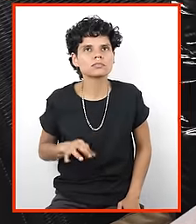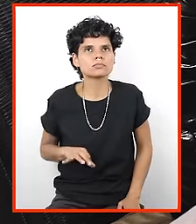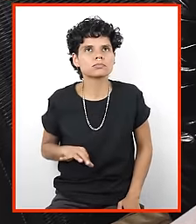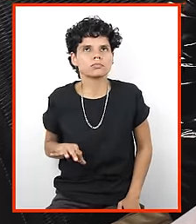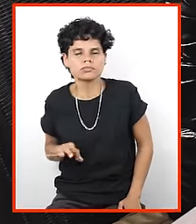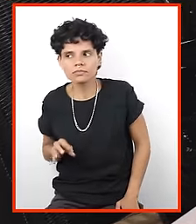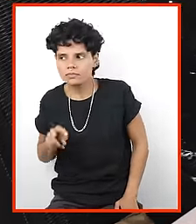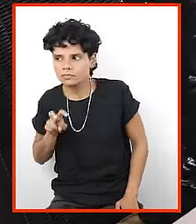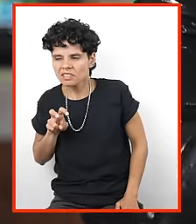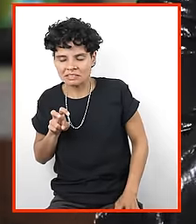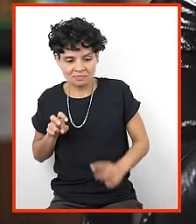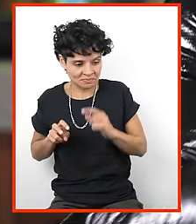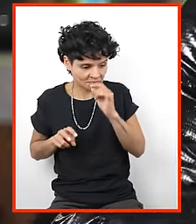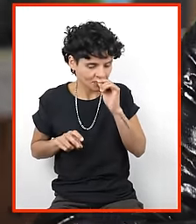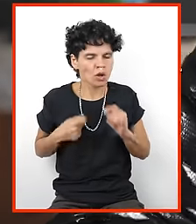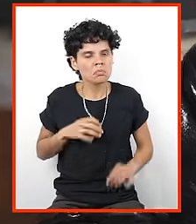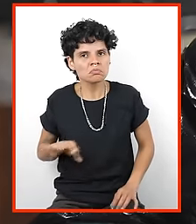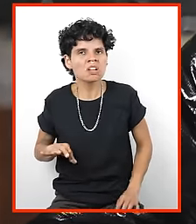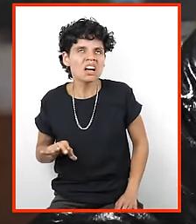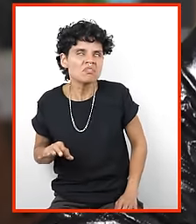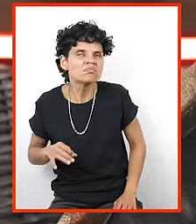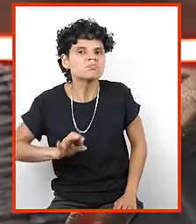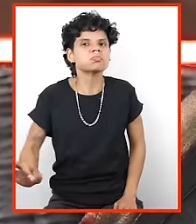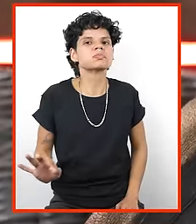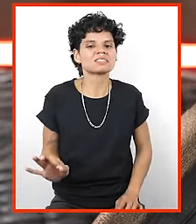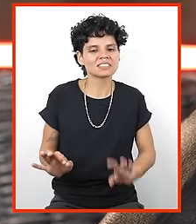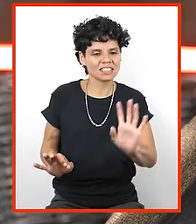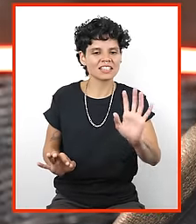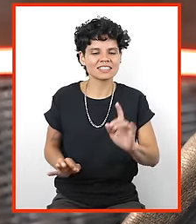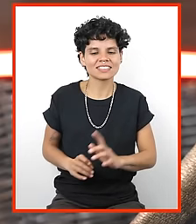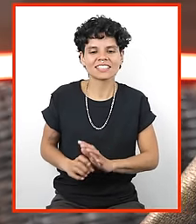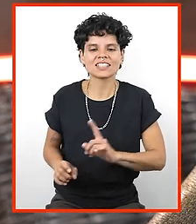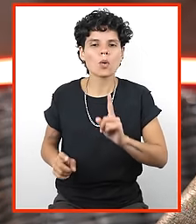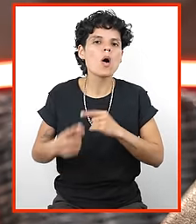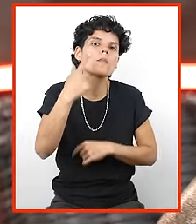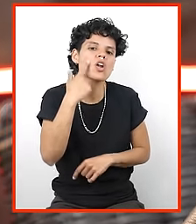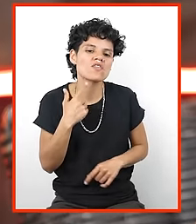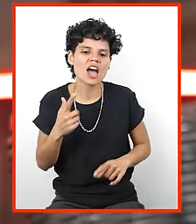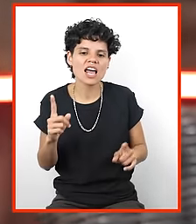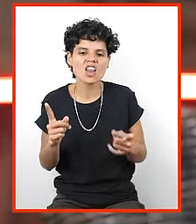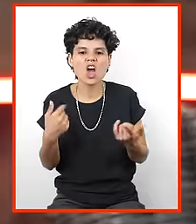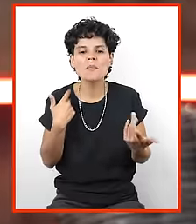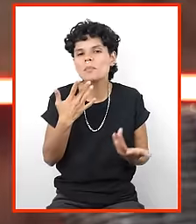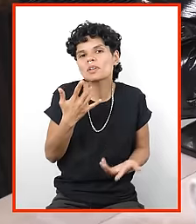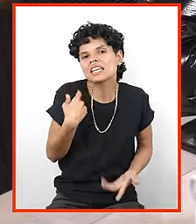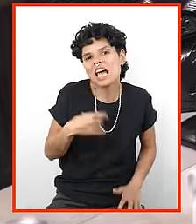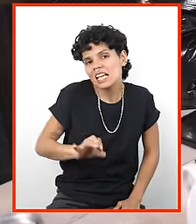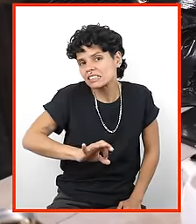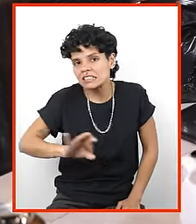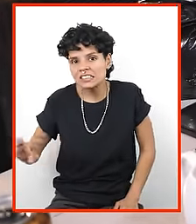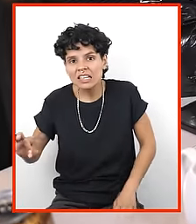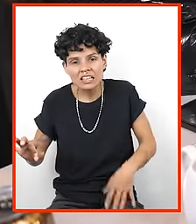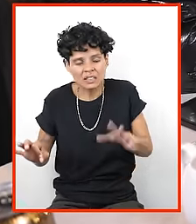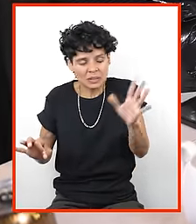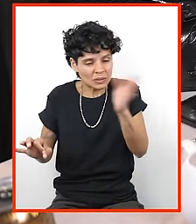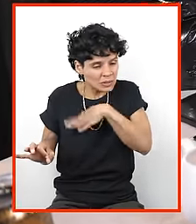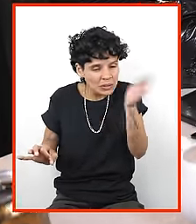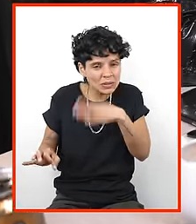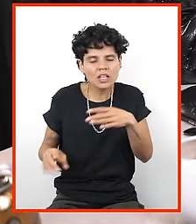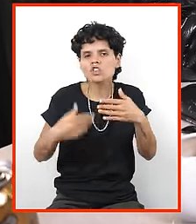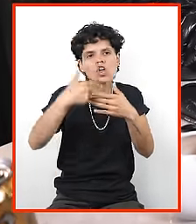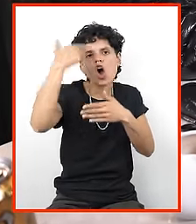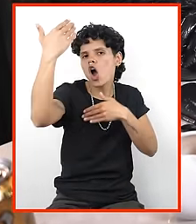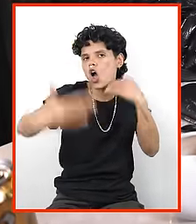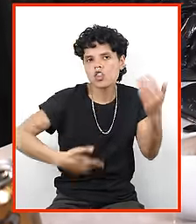tiró? No, ya, chao, esa ya, pero como no. Un testeo, no. No, porque una vez que sale hediondo ya cagaste. Fuiste todo el día